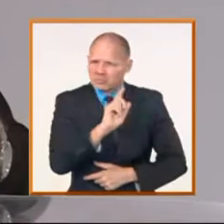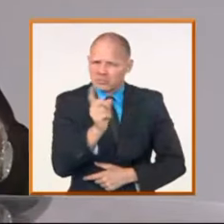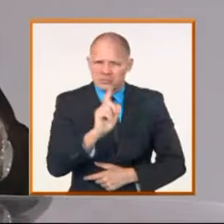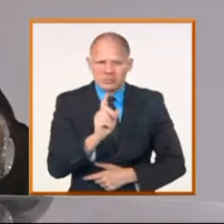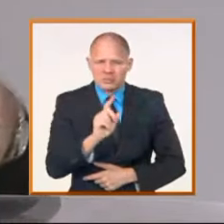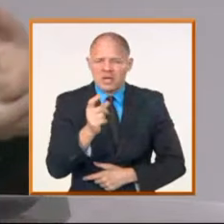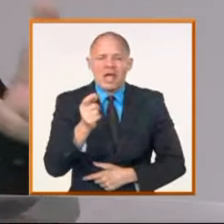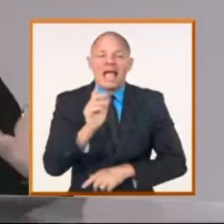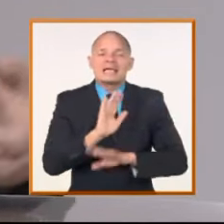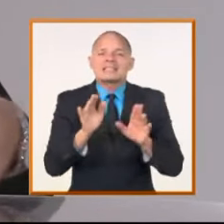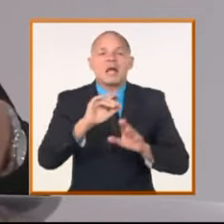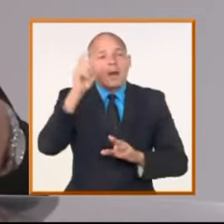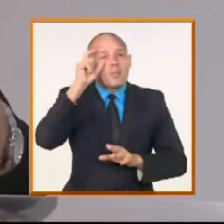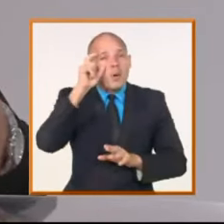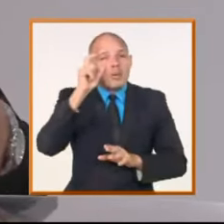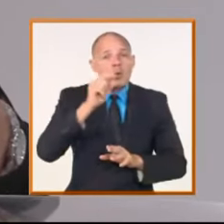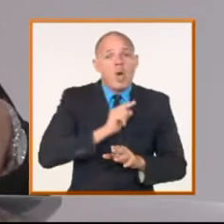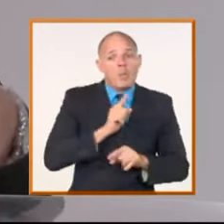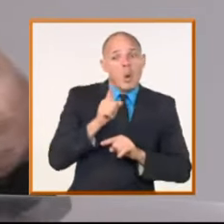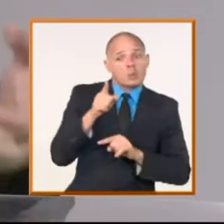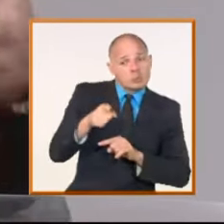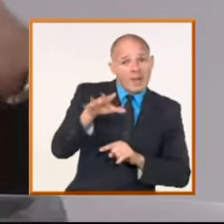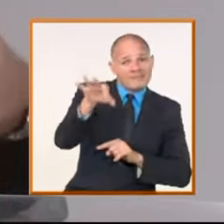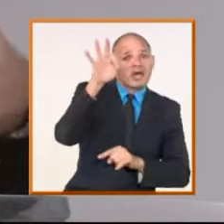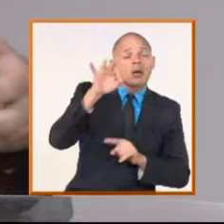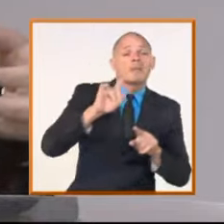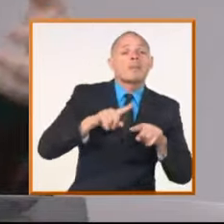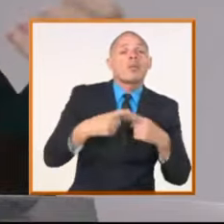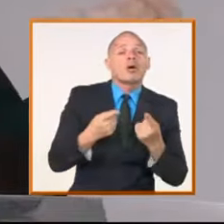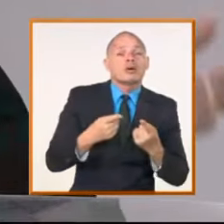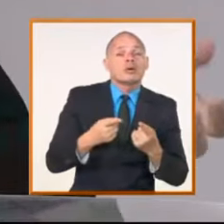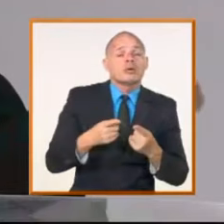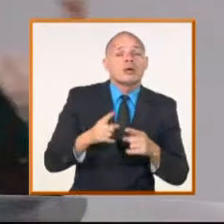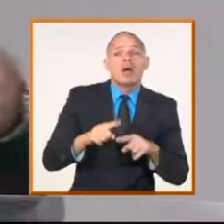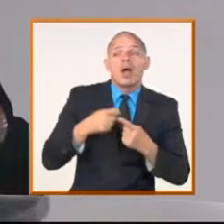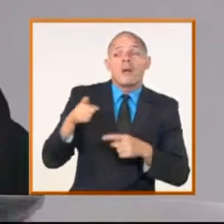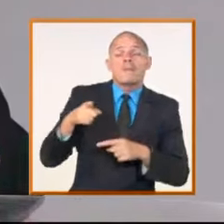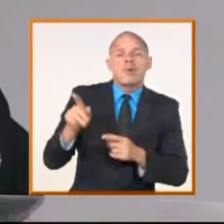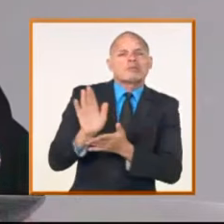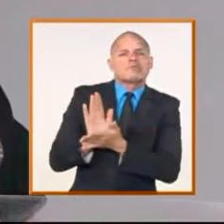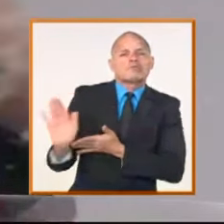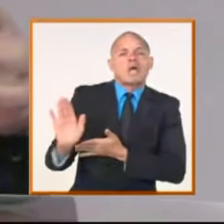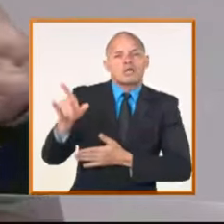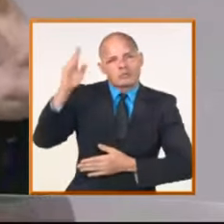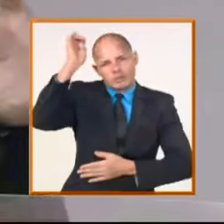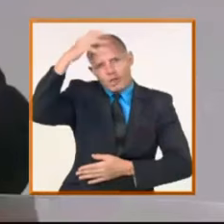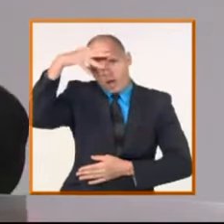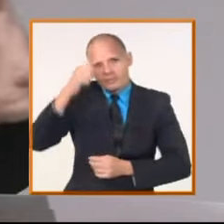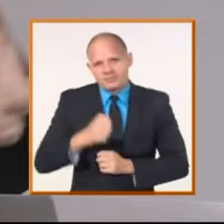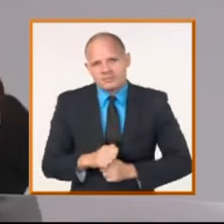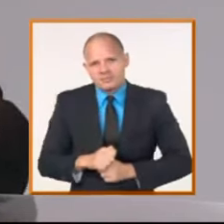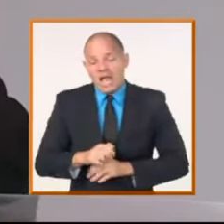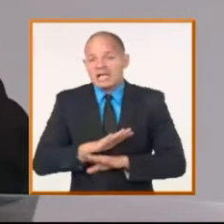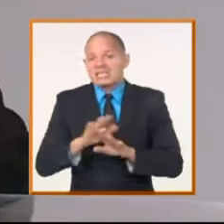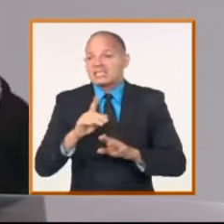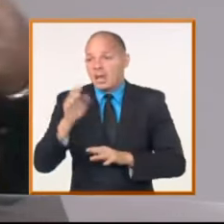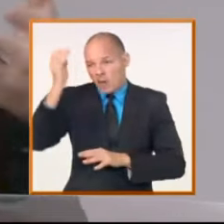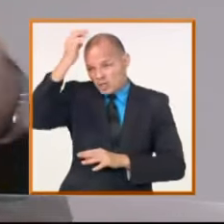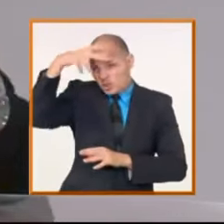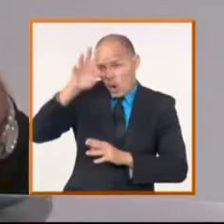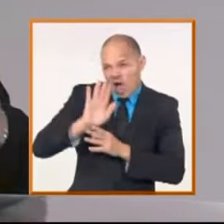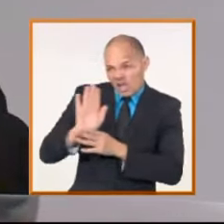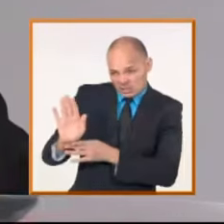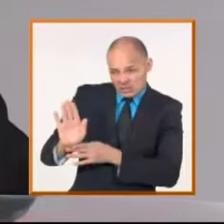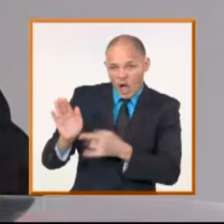pueden movilizar en este sentido. Lo está afectando mucho la población joven, que se está alejando de él. Lo está afectando mucho toda esta percepción del estado